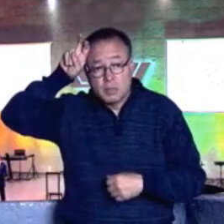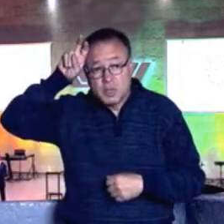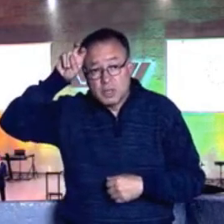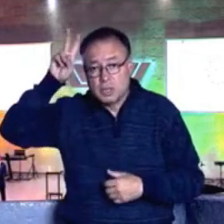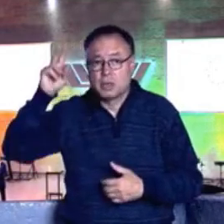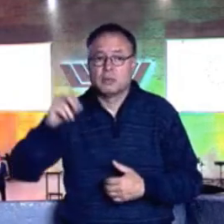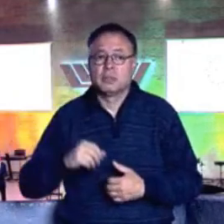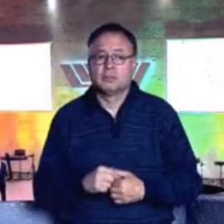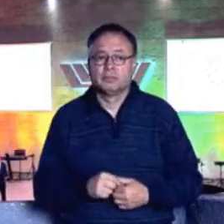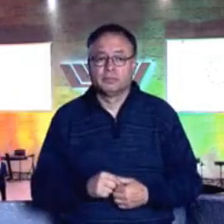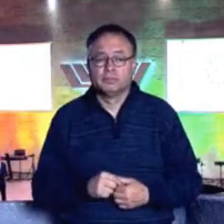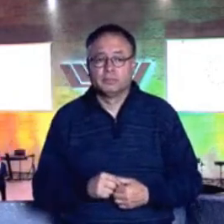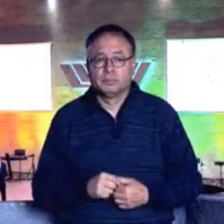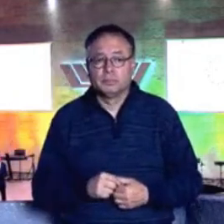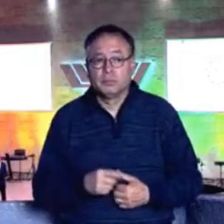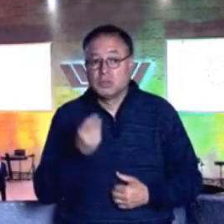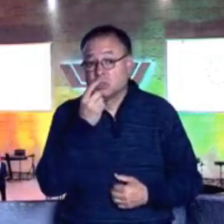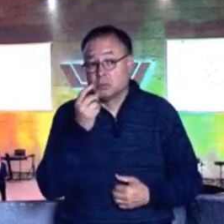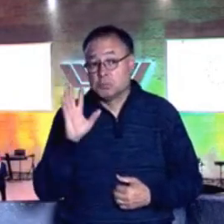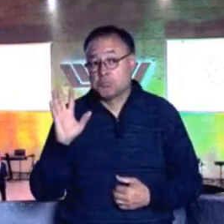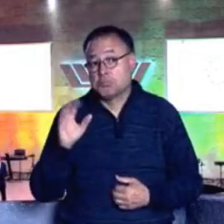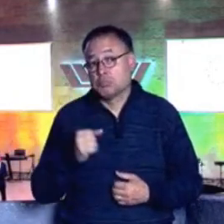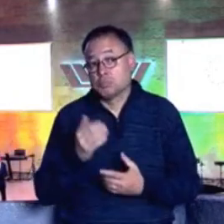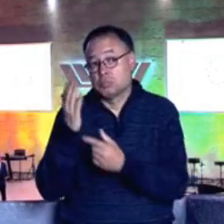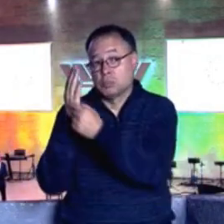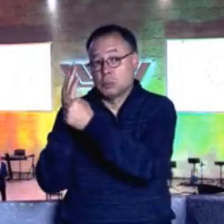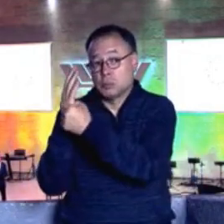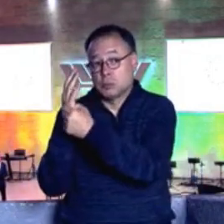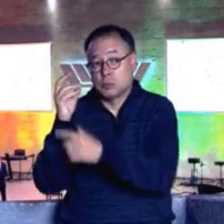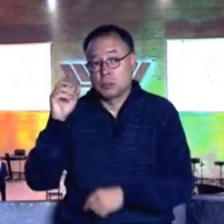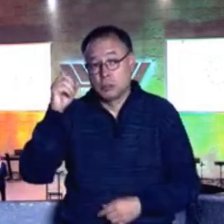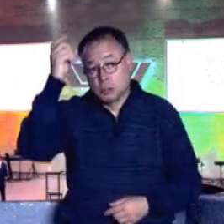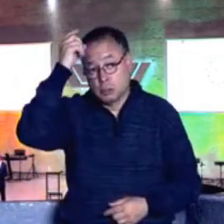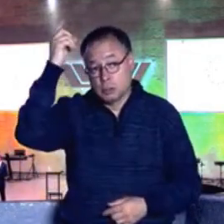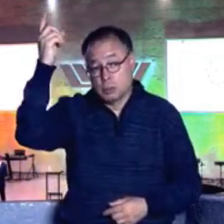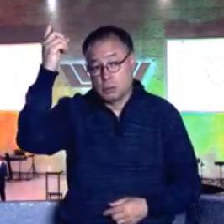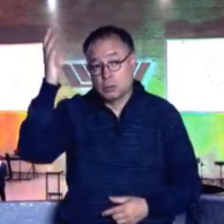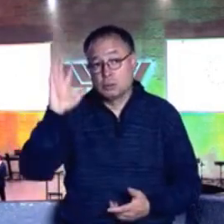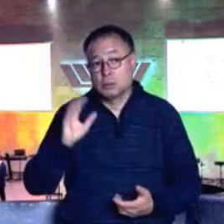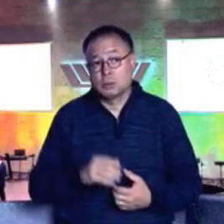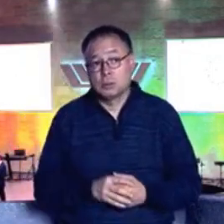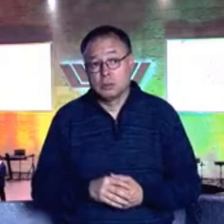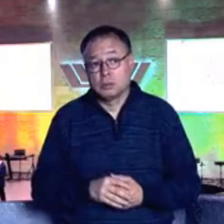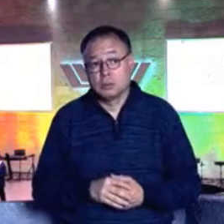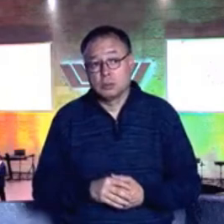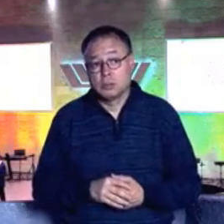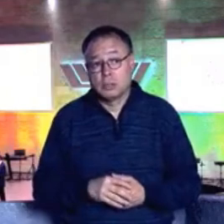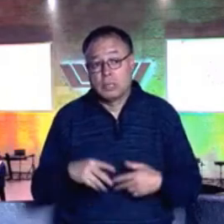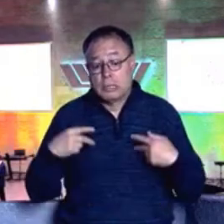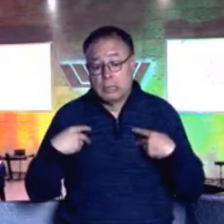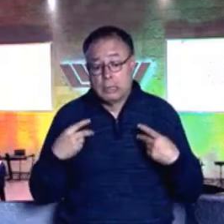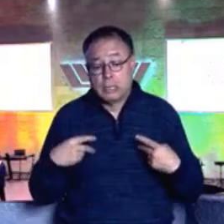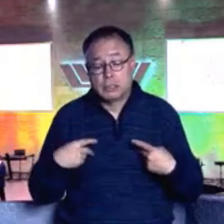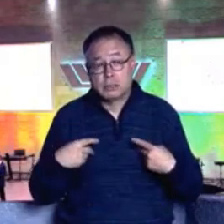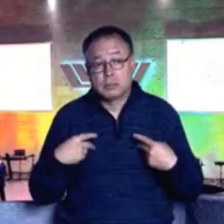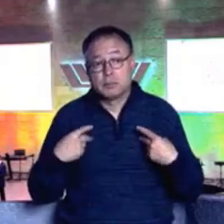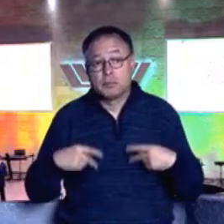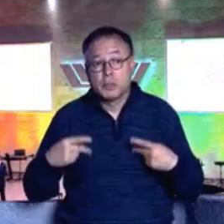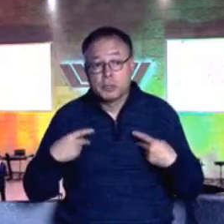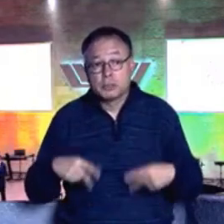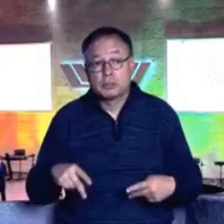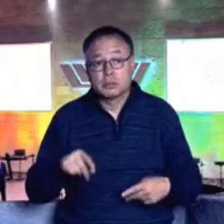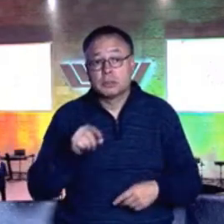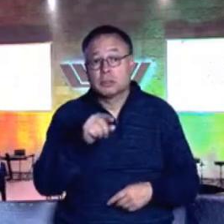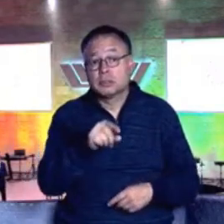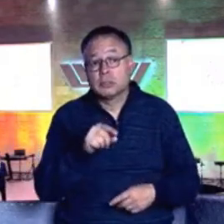Fíjate lo que Dios está diciendo la gente te tendrá envidia de ver tantas bendiciones